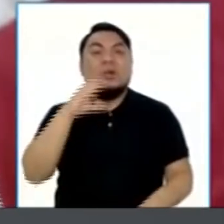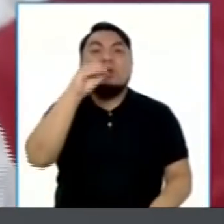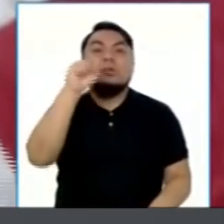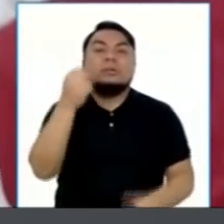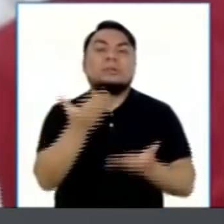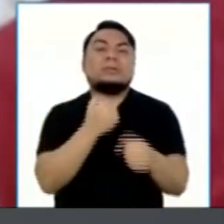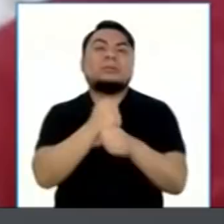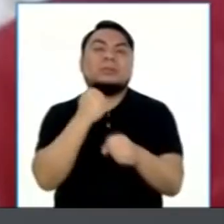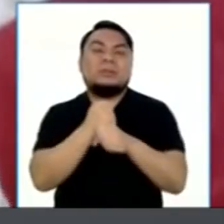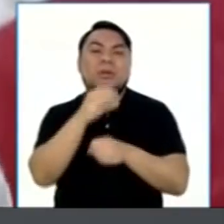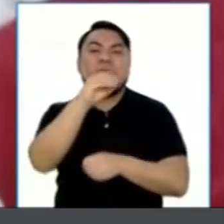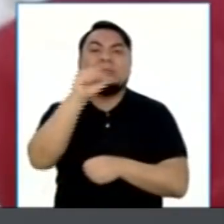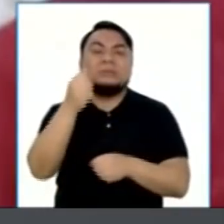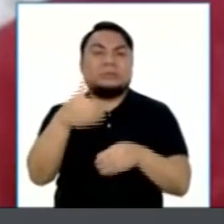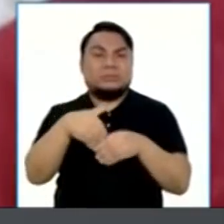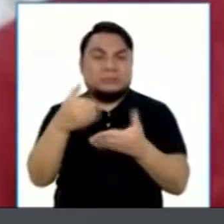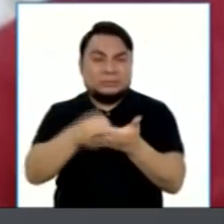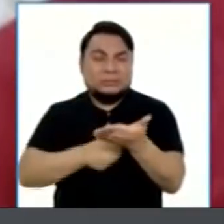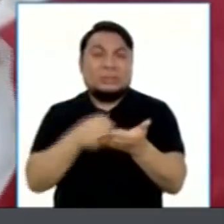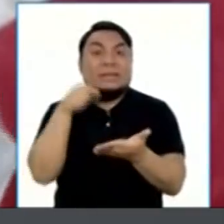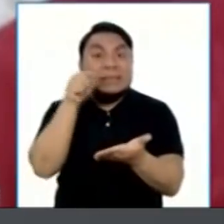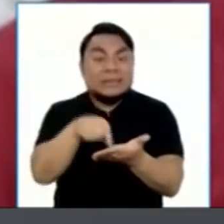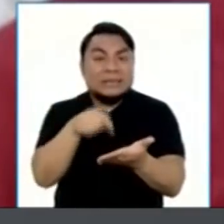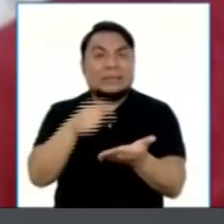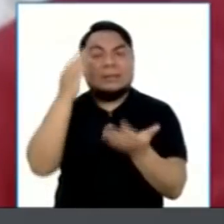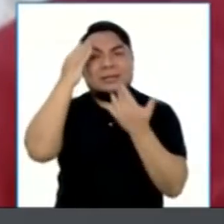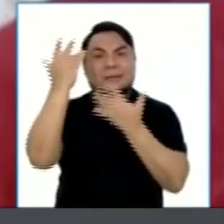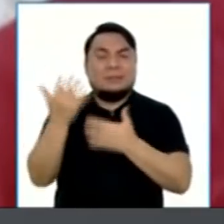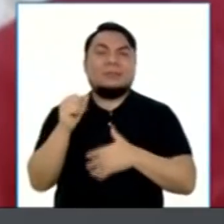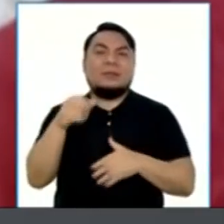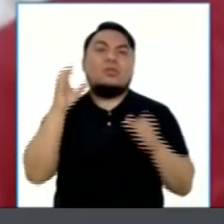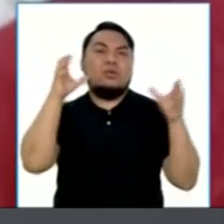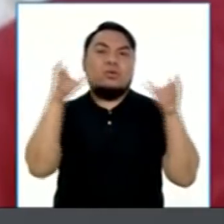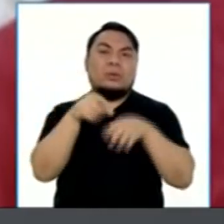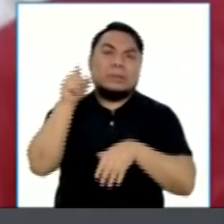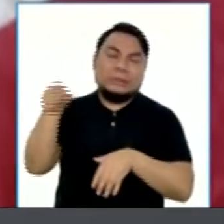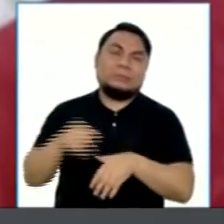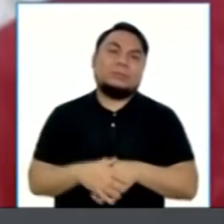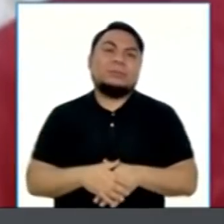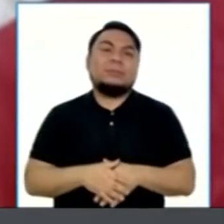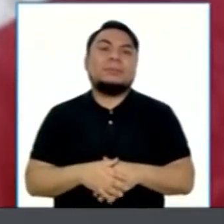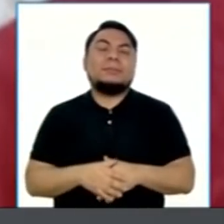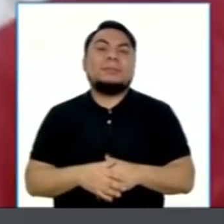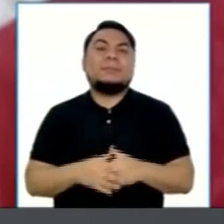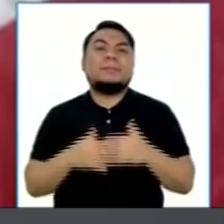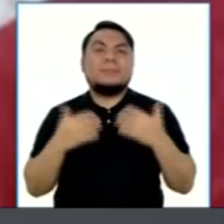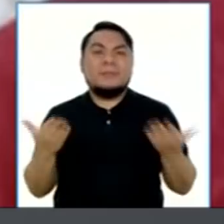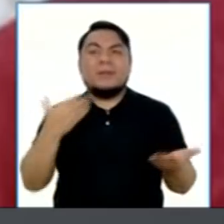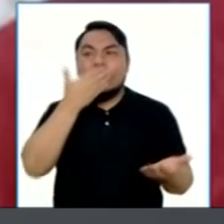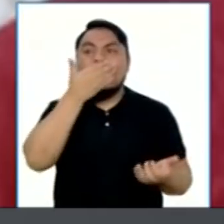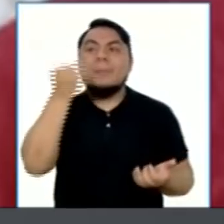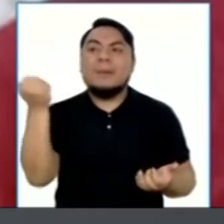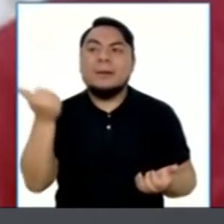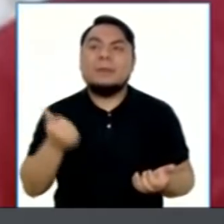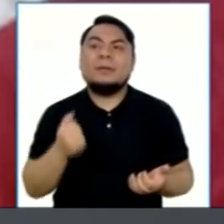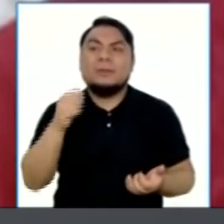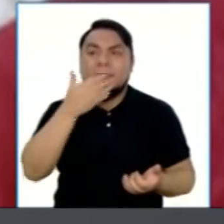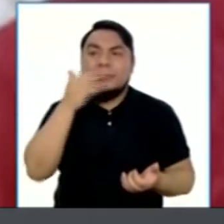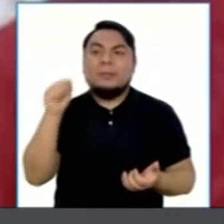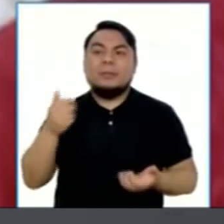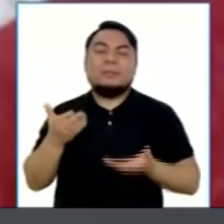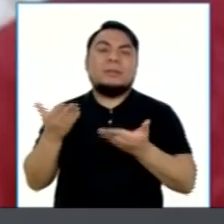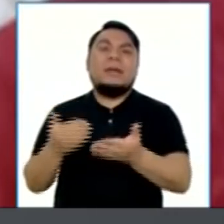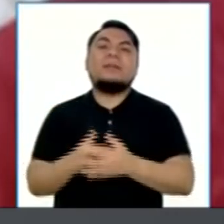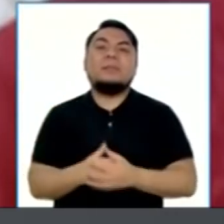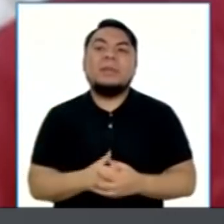sistema general de las órdenes de servicio. Eso es lo que se espera de un Congreso de la República, ¿no? Mejorar y modernizar